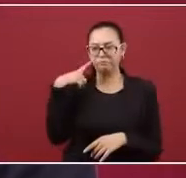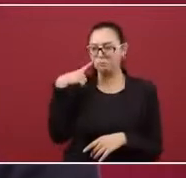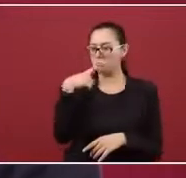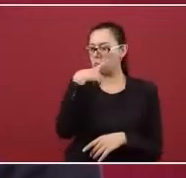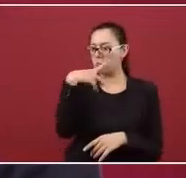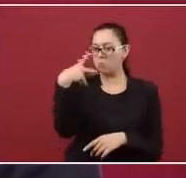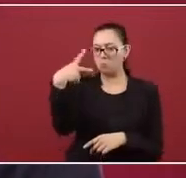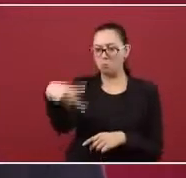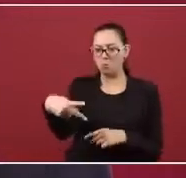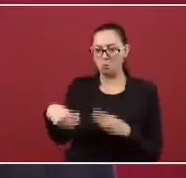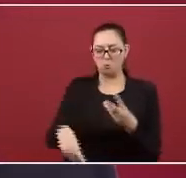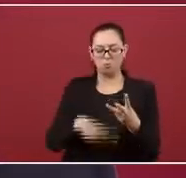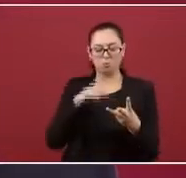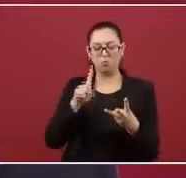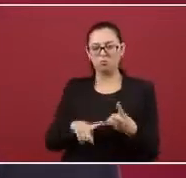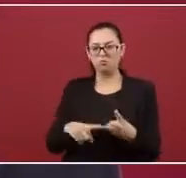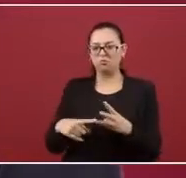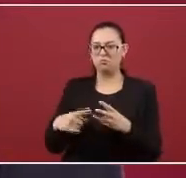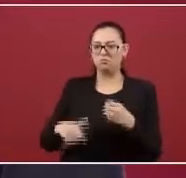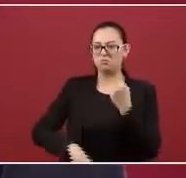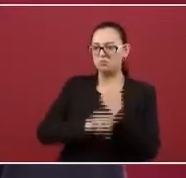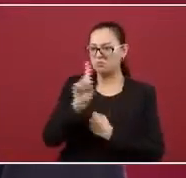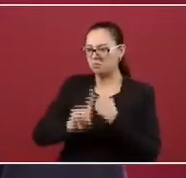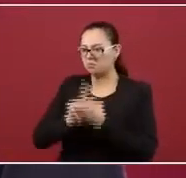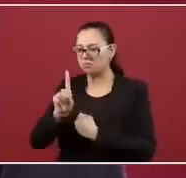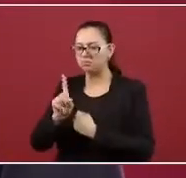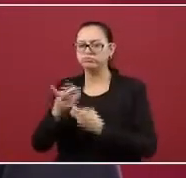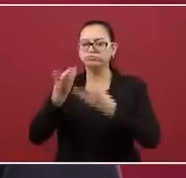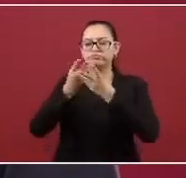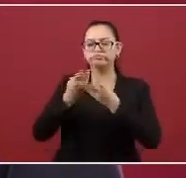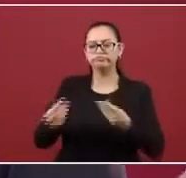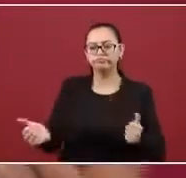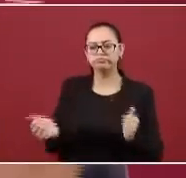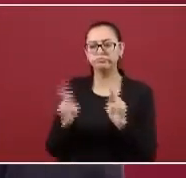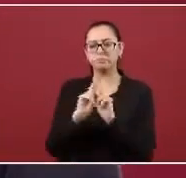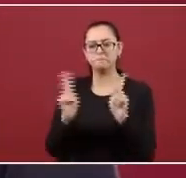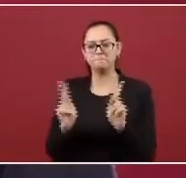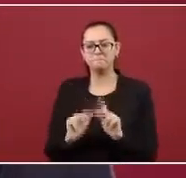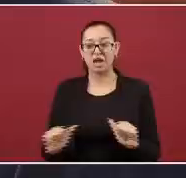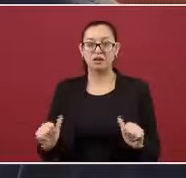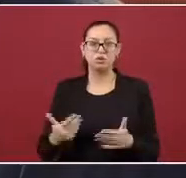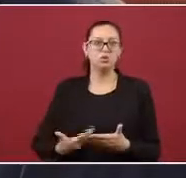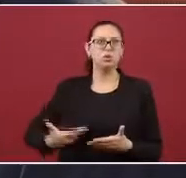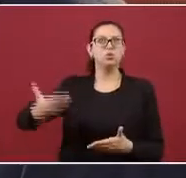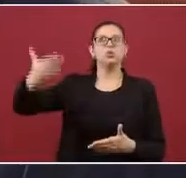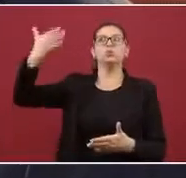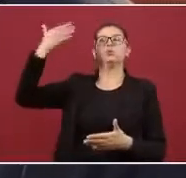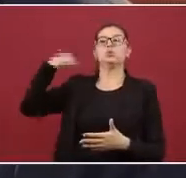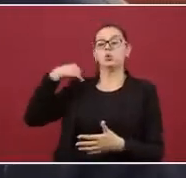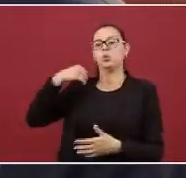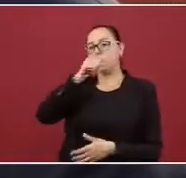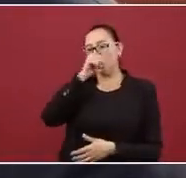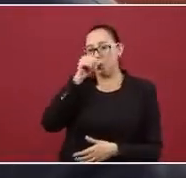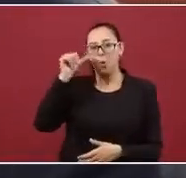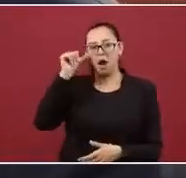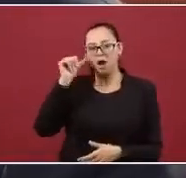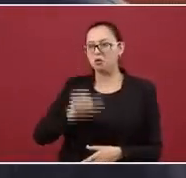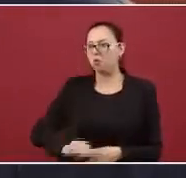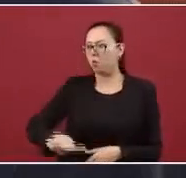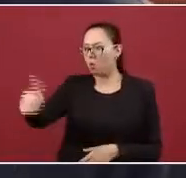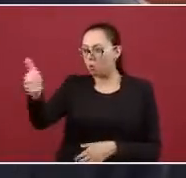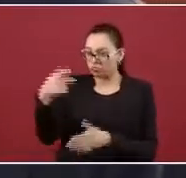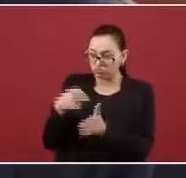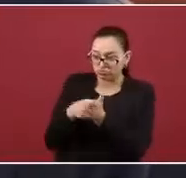por la solución pacífica a las controversias, bueno, desde Juárez, el respeto al derecho ajeno es la